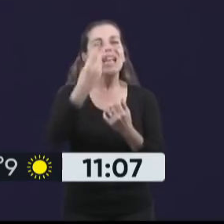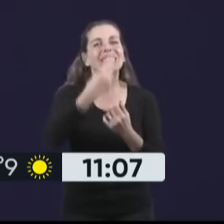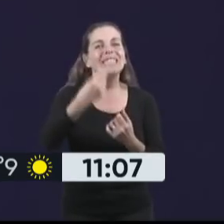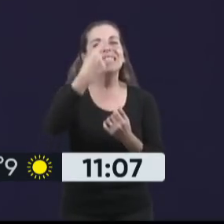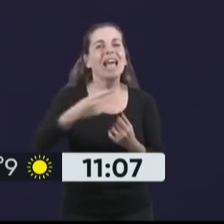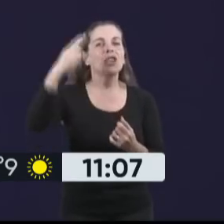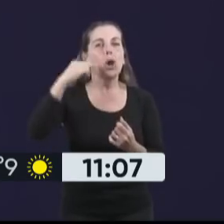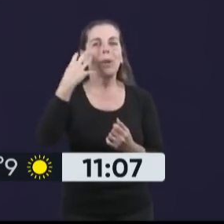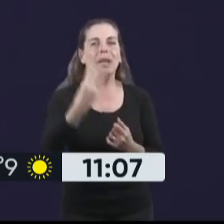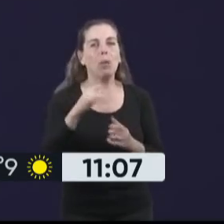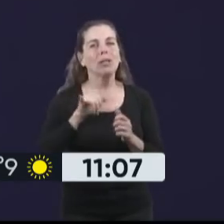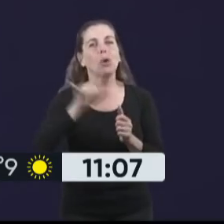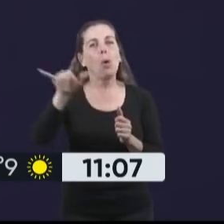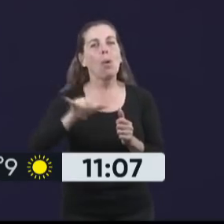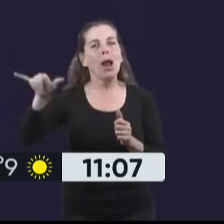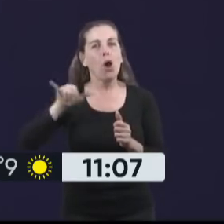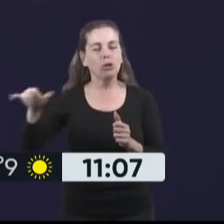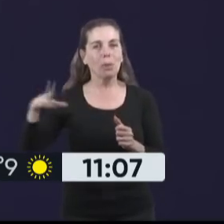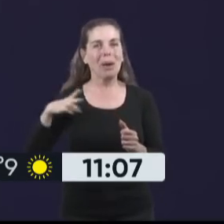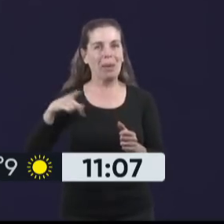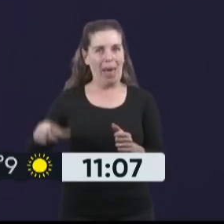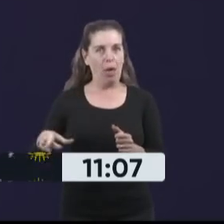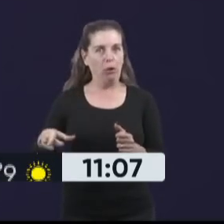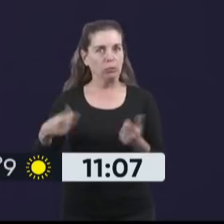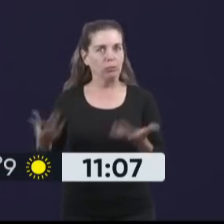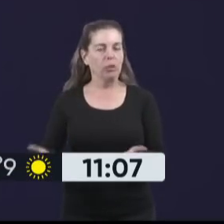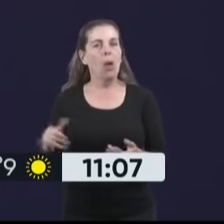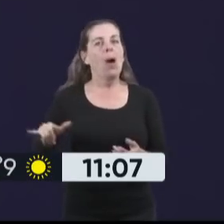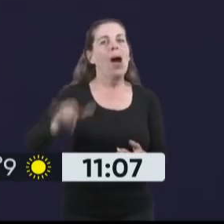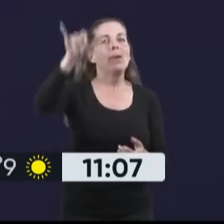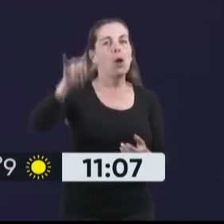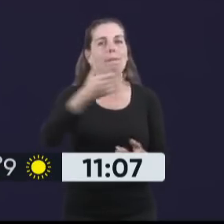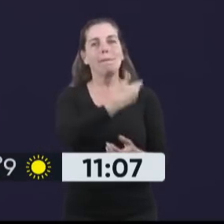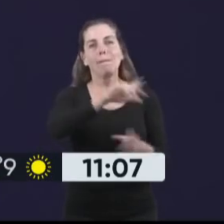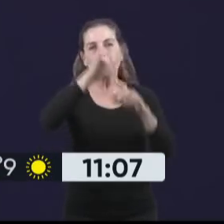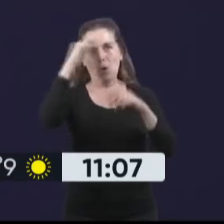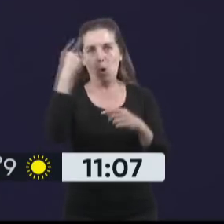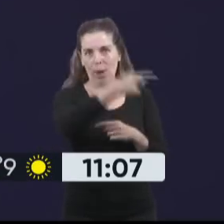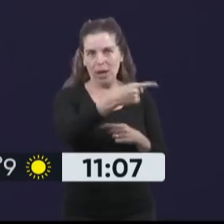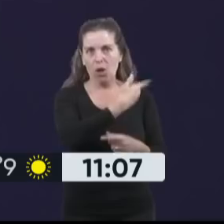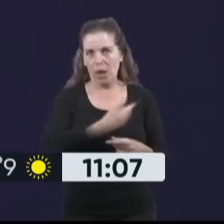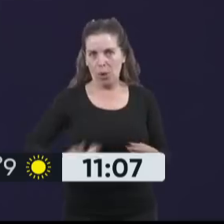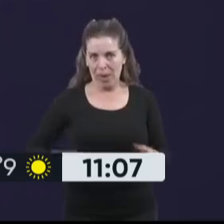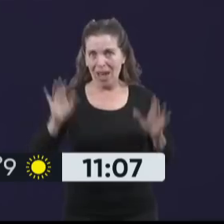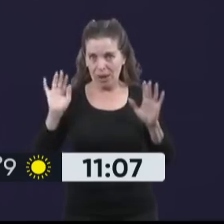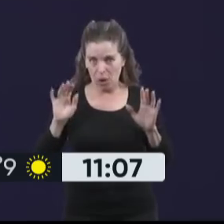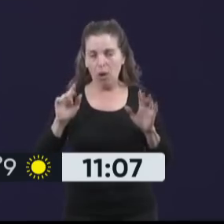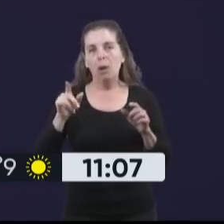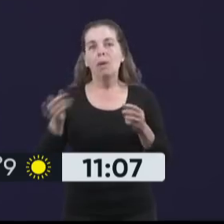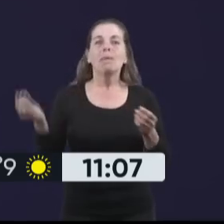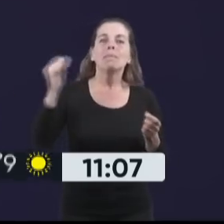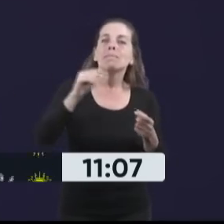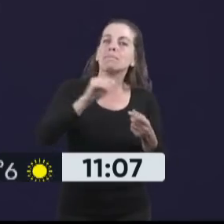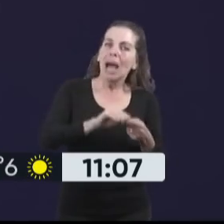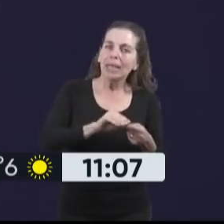públicos solo en su etapa como vicepresidente del profesor Fernández, es decir, sin contar los que